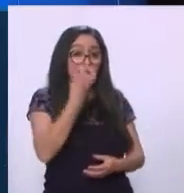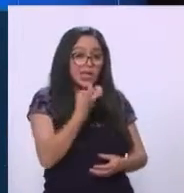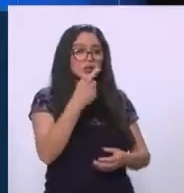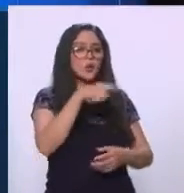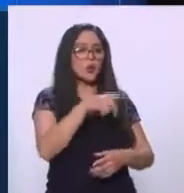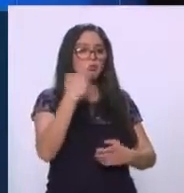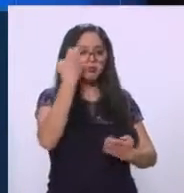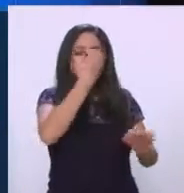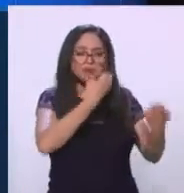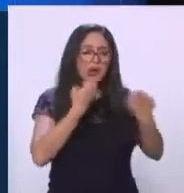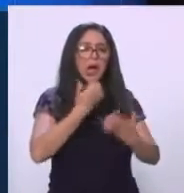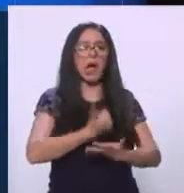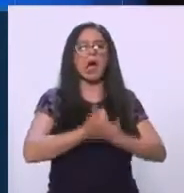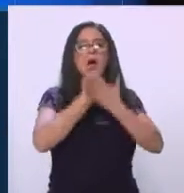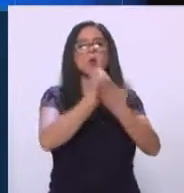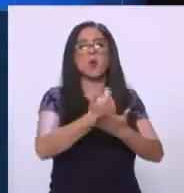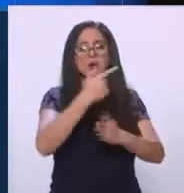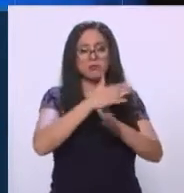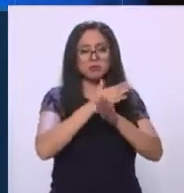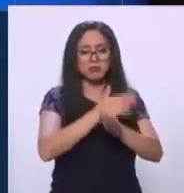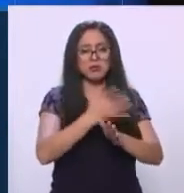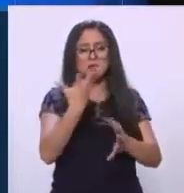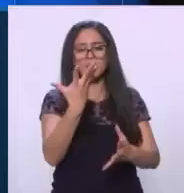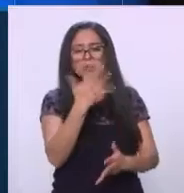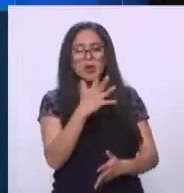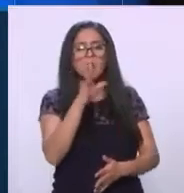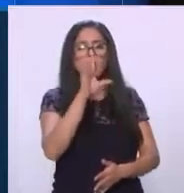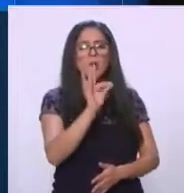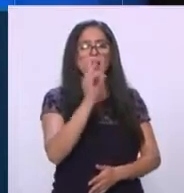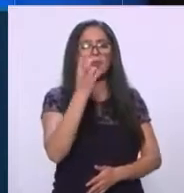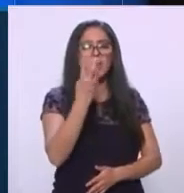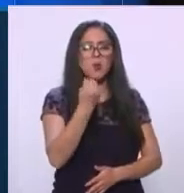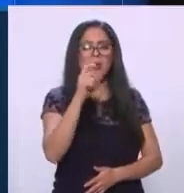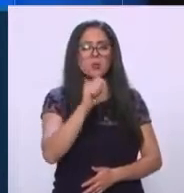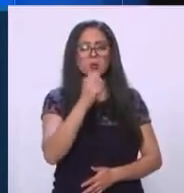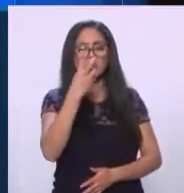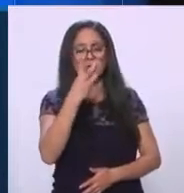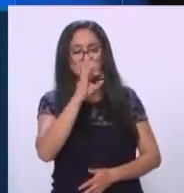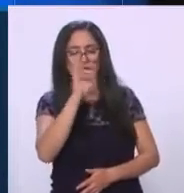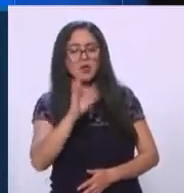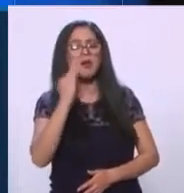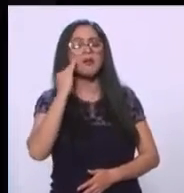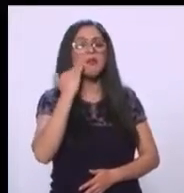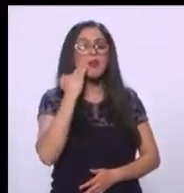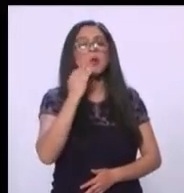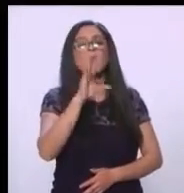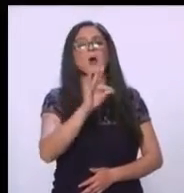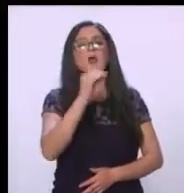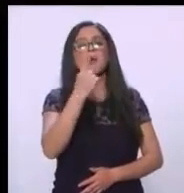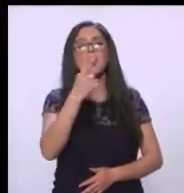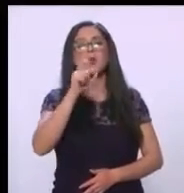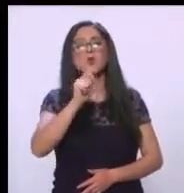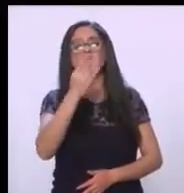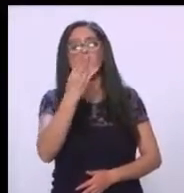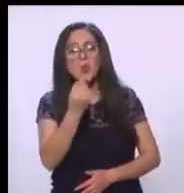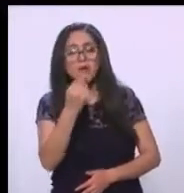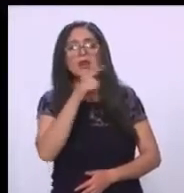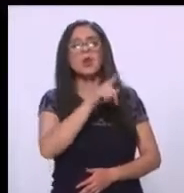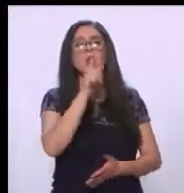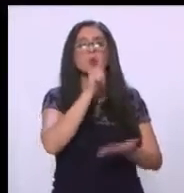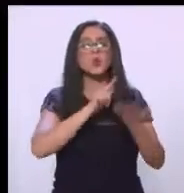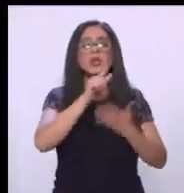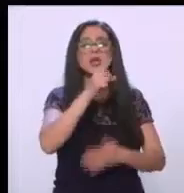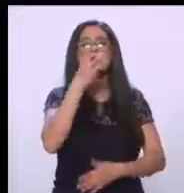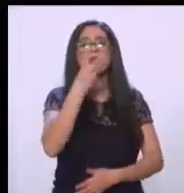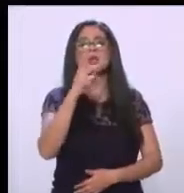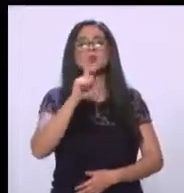ayudar. Primero, WhatsApp 49.32%, Facebook 41.9% y Twitter